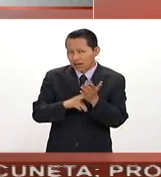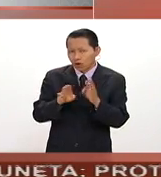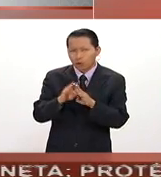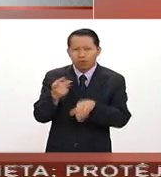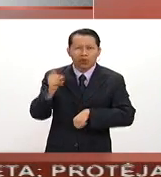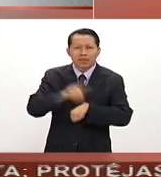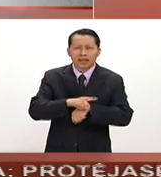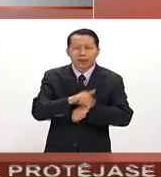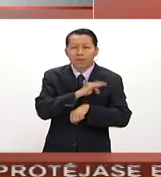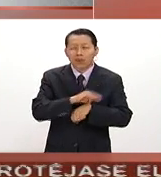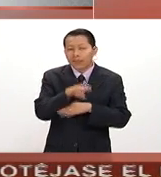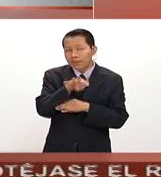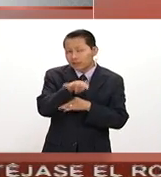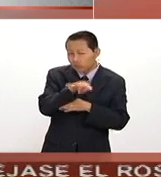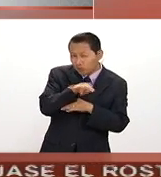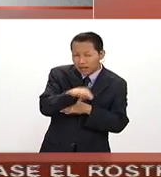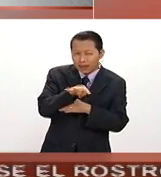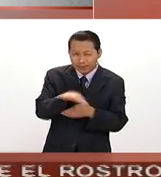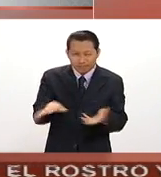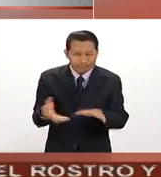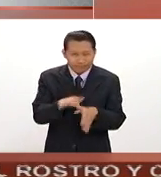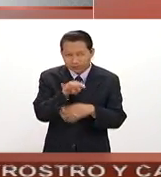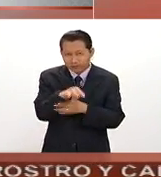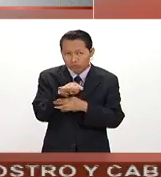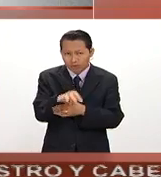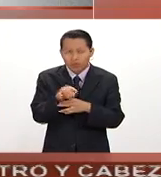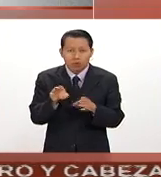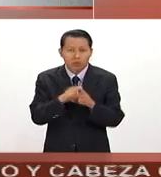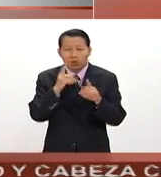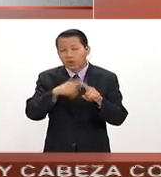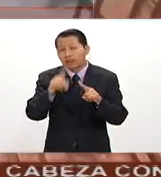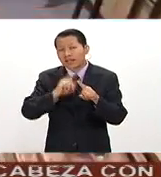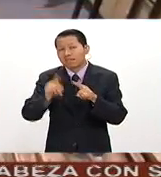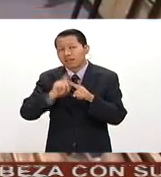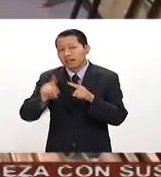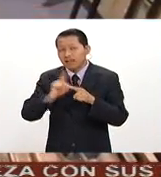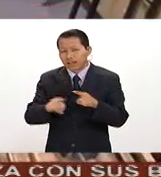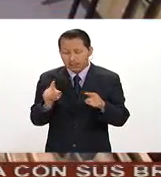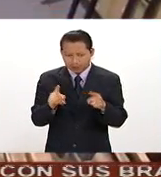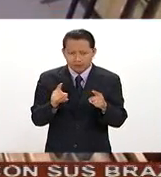día arriba de 19 en varios mercados.